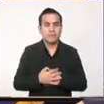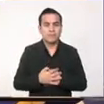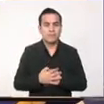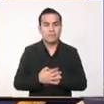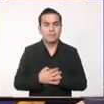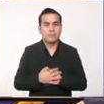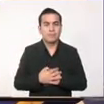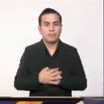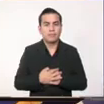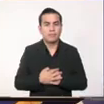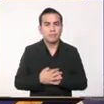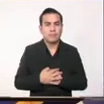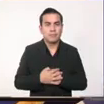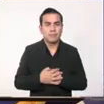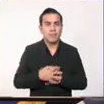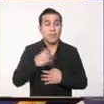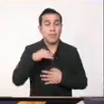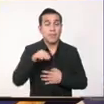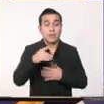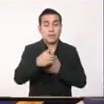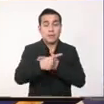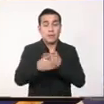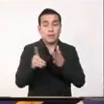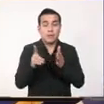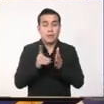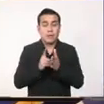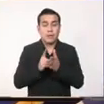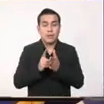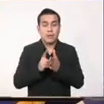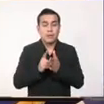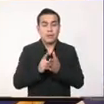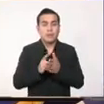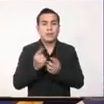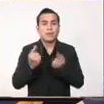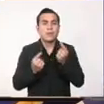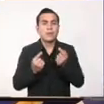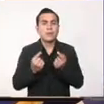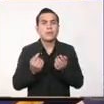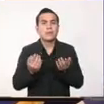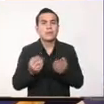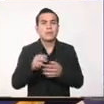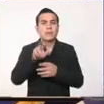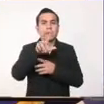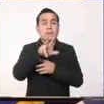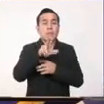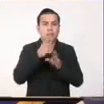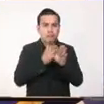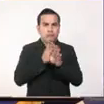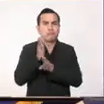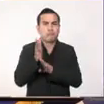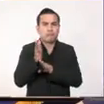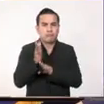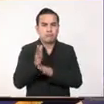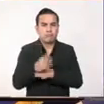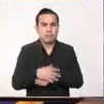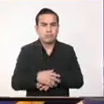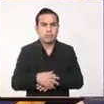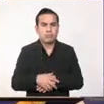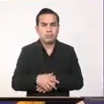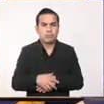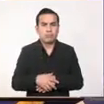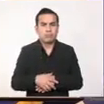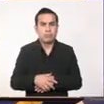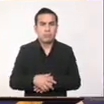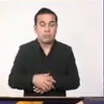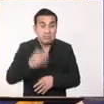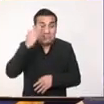Y la otra diputada, que fue una de las que tuvo la moción de destitución, tiene 3 maestrías. Y tiene, yo no sé qué